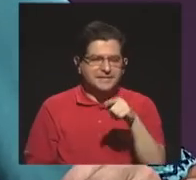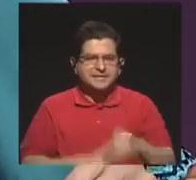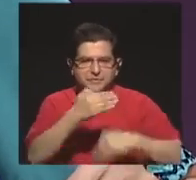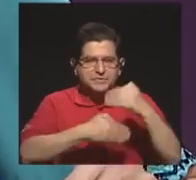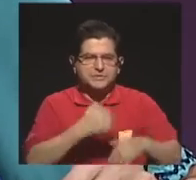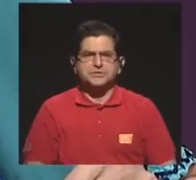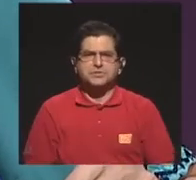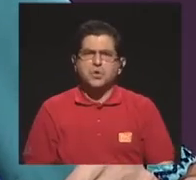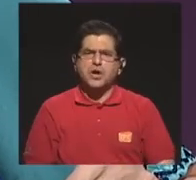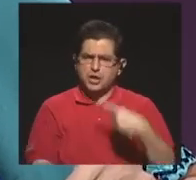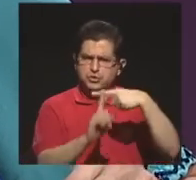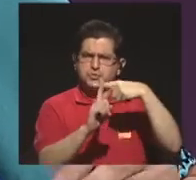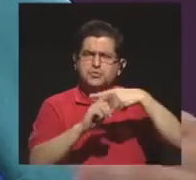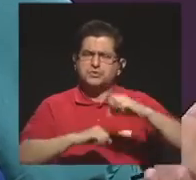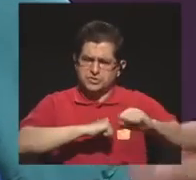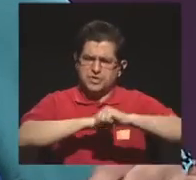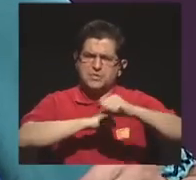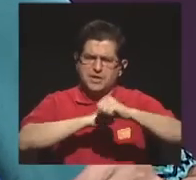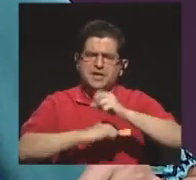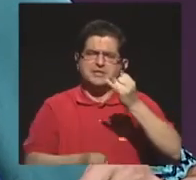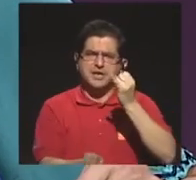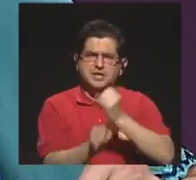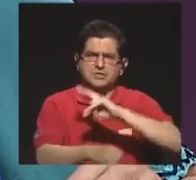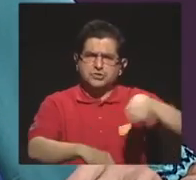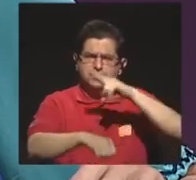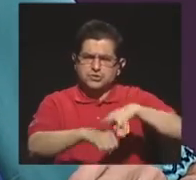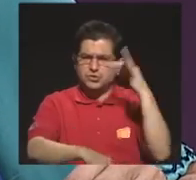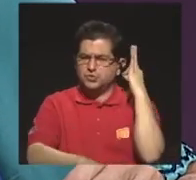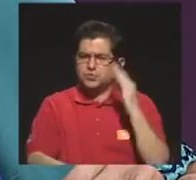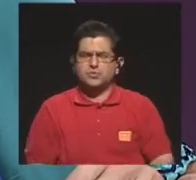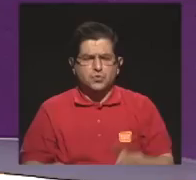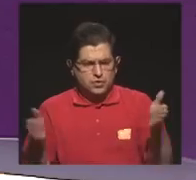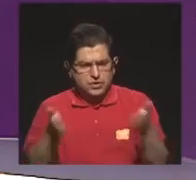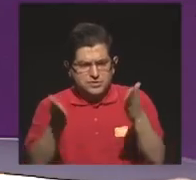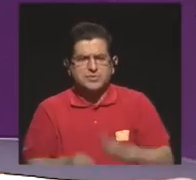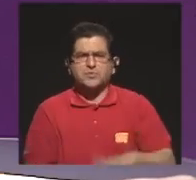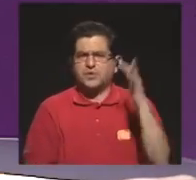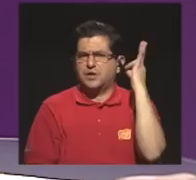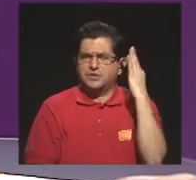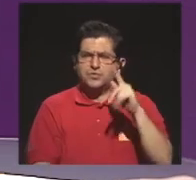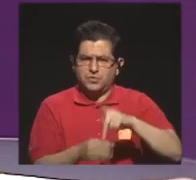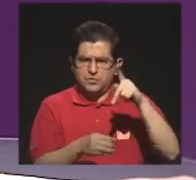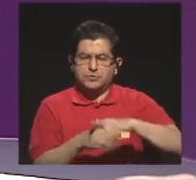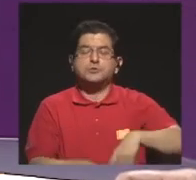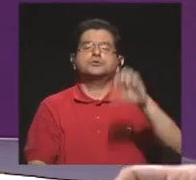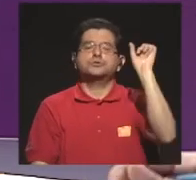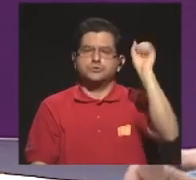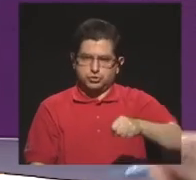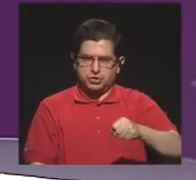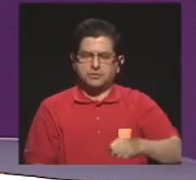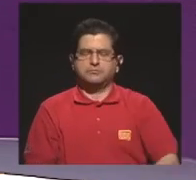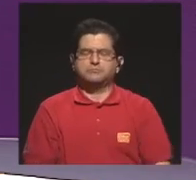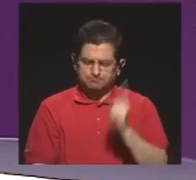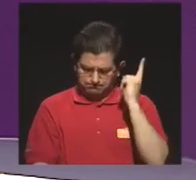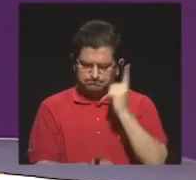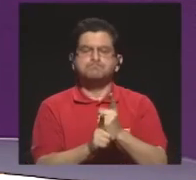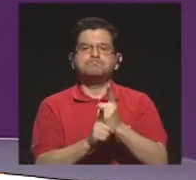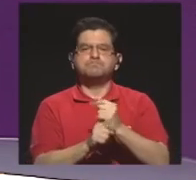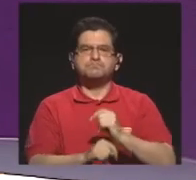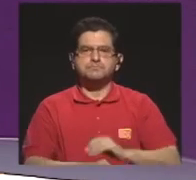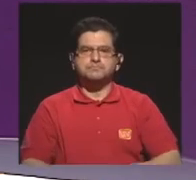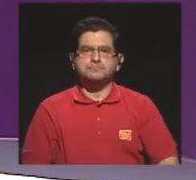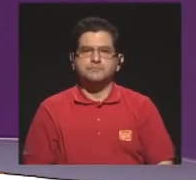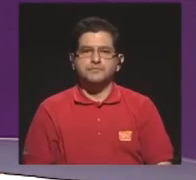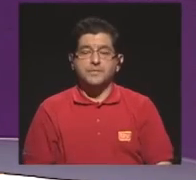positivo la campaña que realizó el INAMU motivando a las mujeres a participar? Mire, definitivamente. En ese